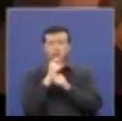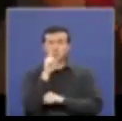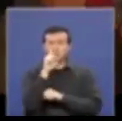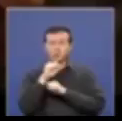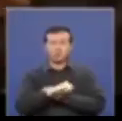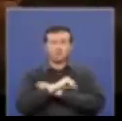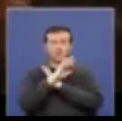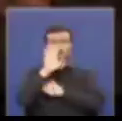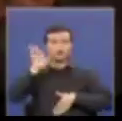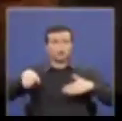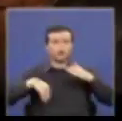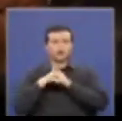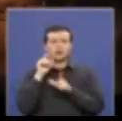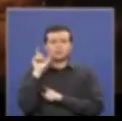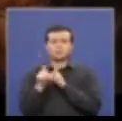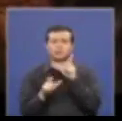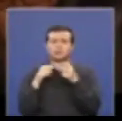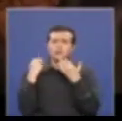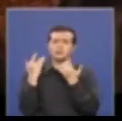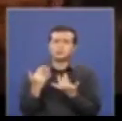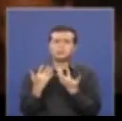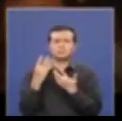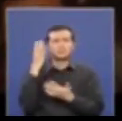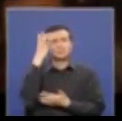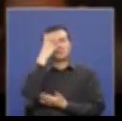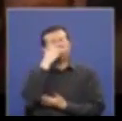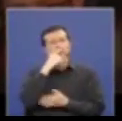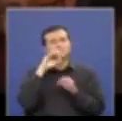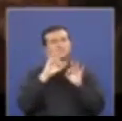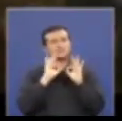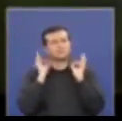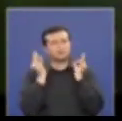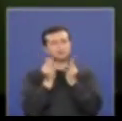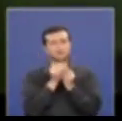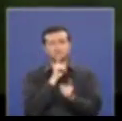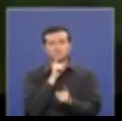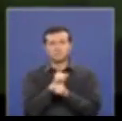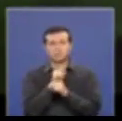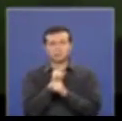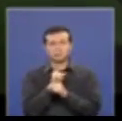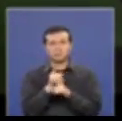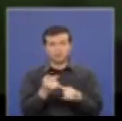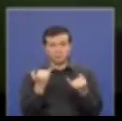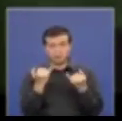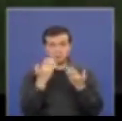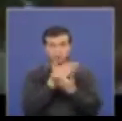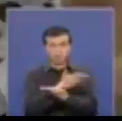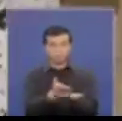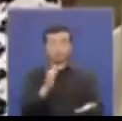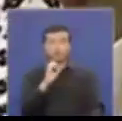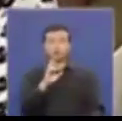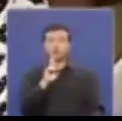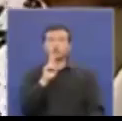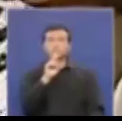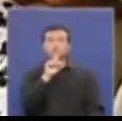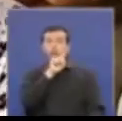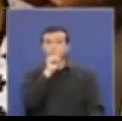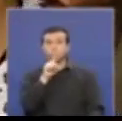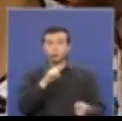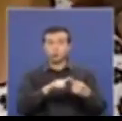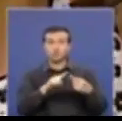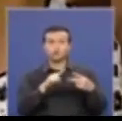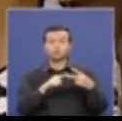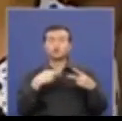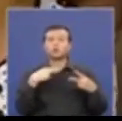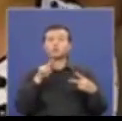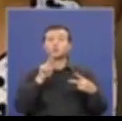barrio esperándome. Muchas gracias a todos, ¿no? Pero qué linda familia. La familia Ibuje. Aquí está Doña Cruz, Don Hugo, muchas gracias.